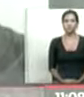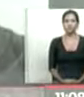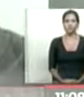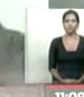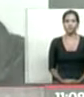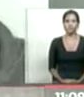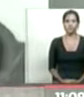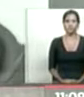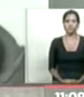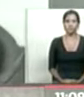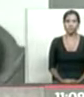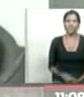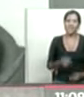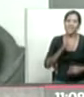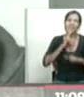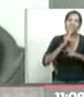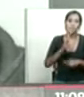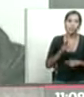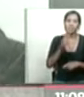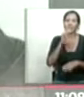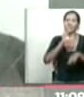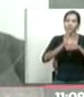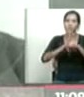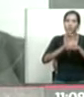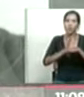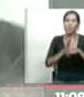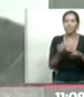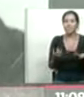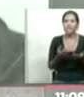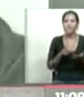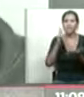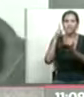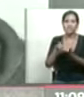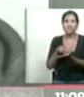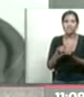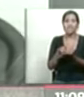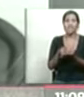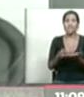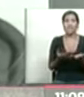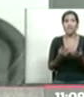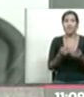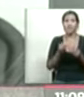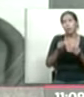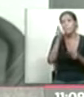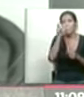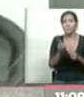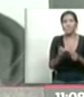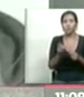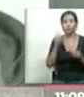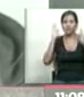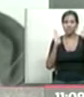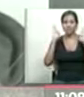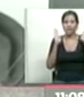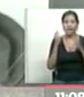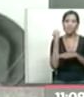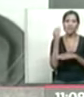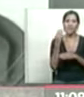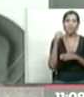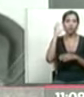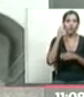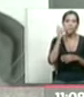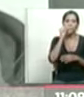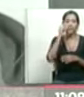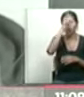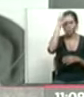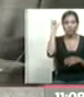El PP le responde a Ciudadanos por haberse llevado un alto dirigente fijando como candidato al Parlamento Europeo al papá de Leopoldo